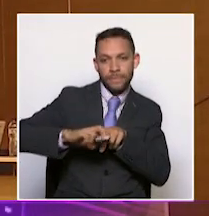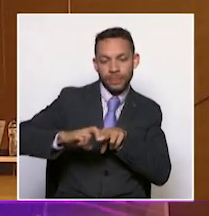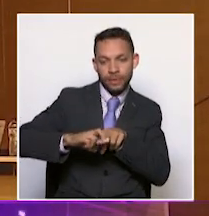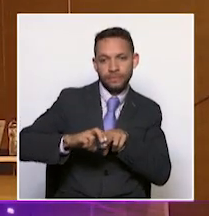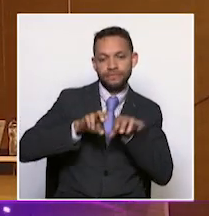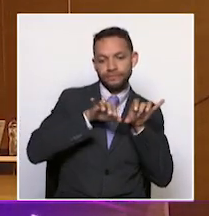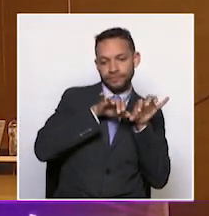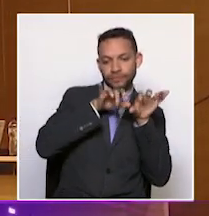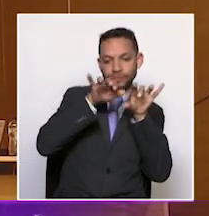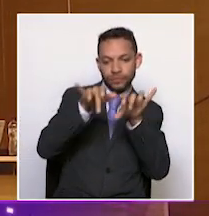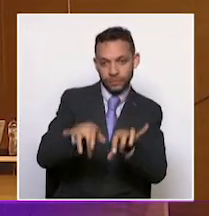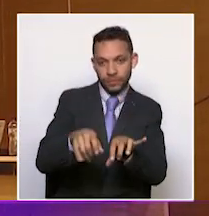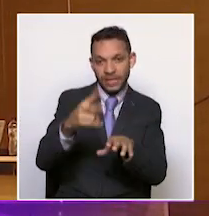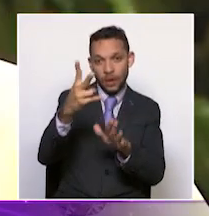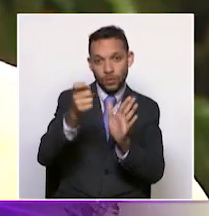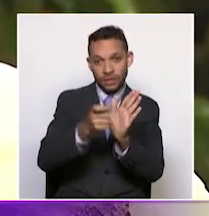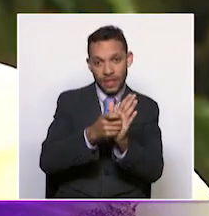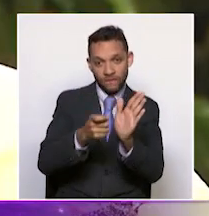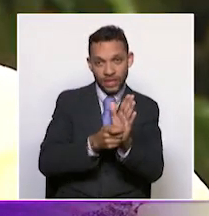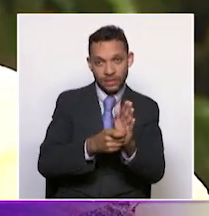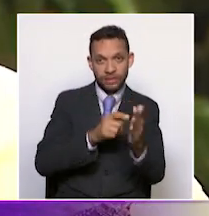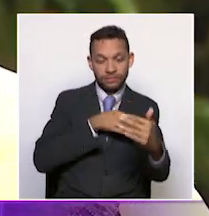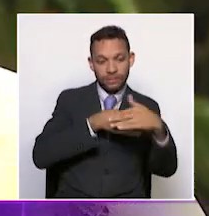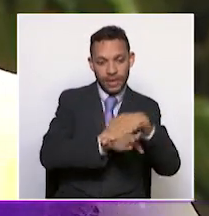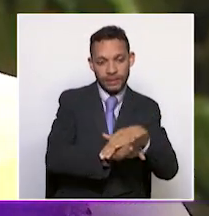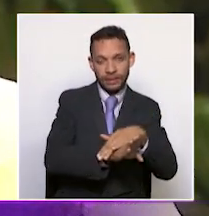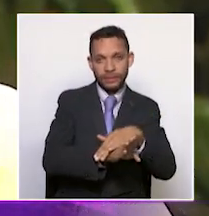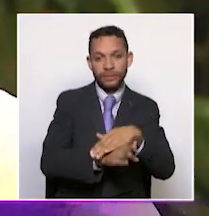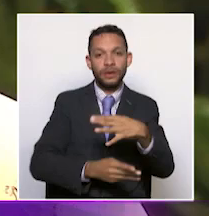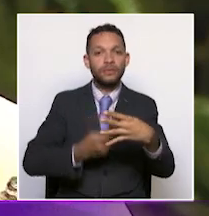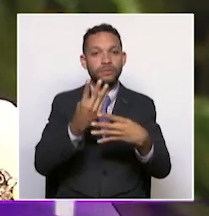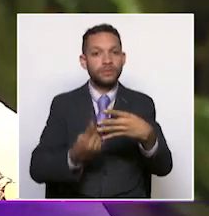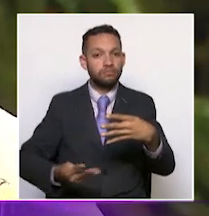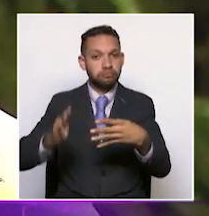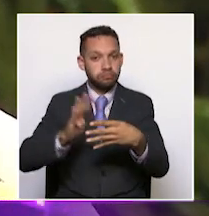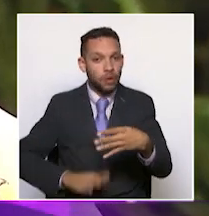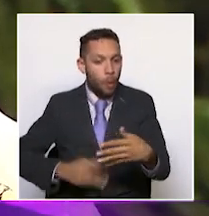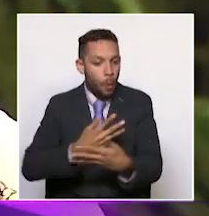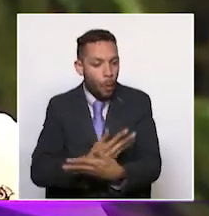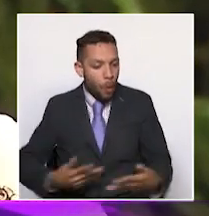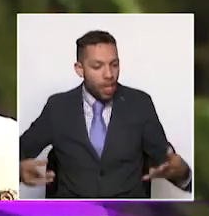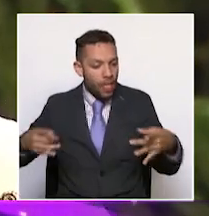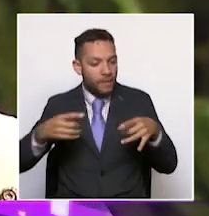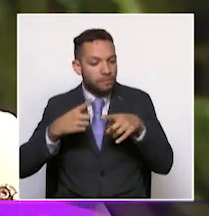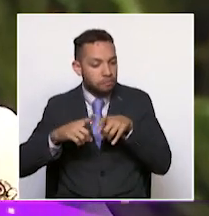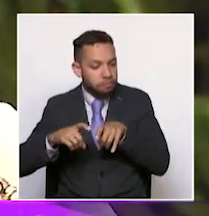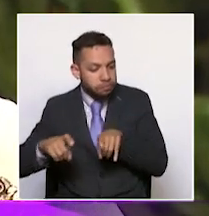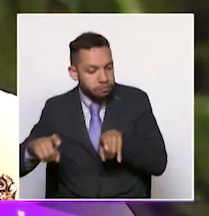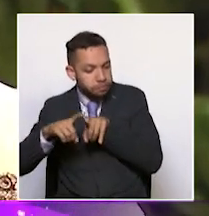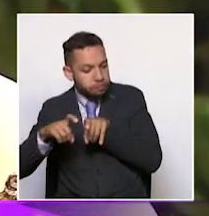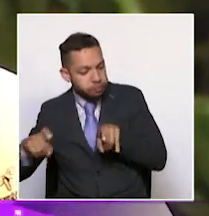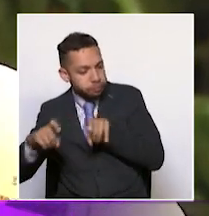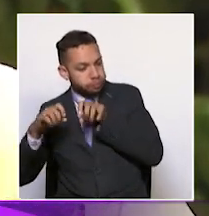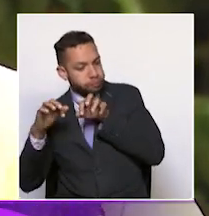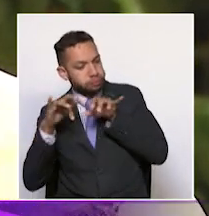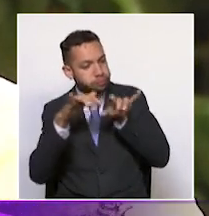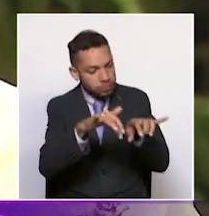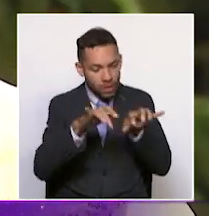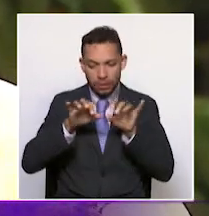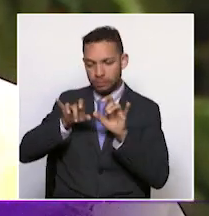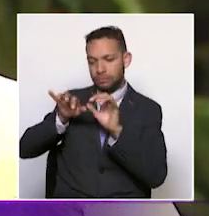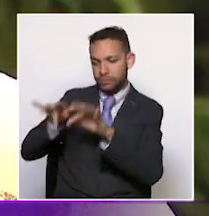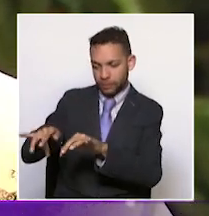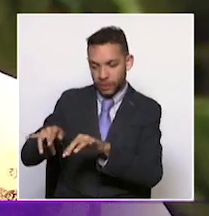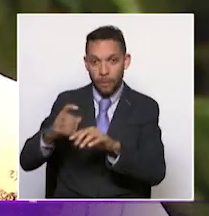festival en su segunda edición. Que la programación es muy variada, ¿sí? Pero regularmente lo que va a pasar es que en horas de